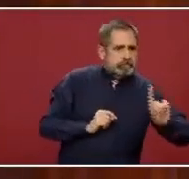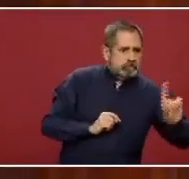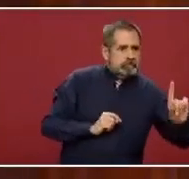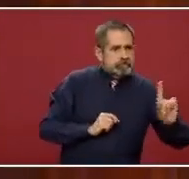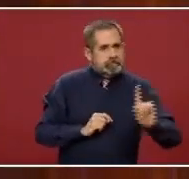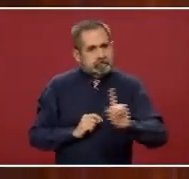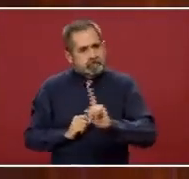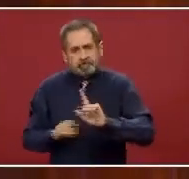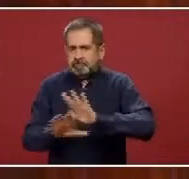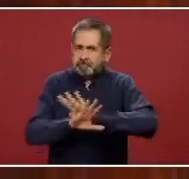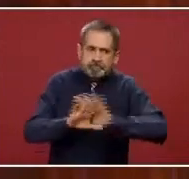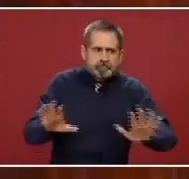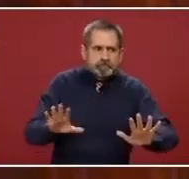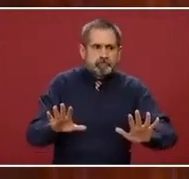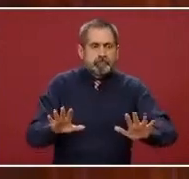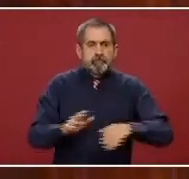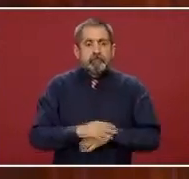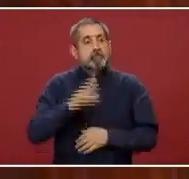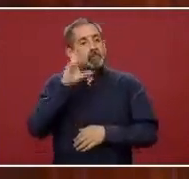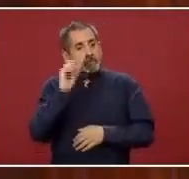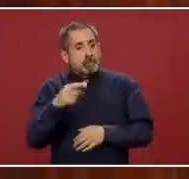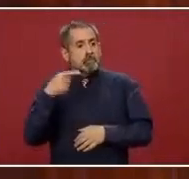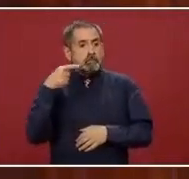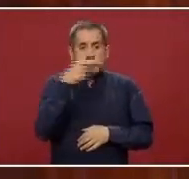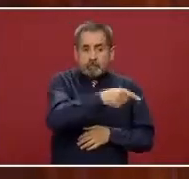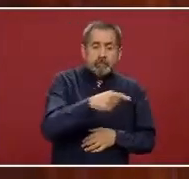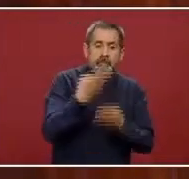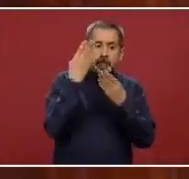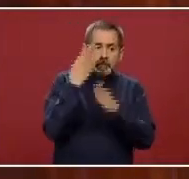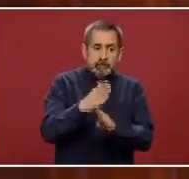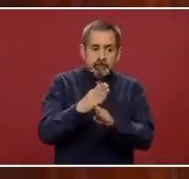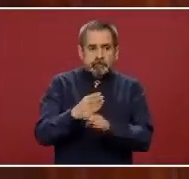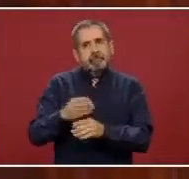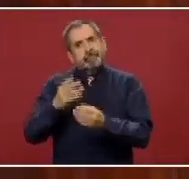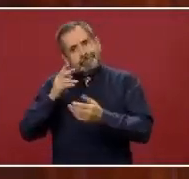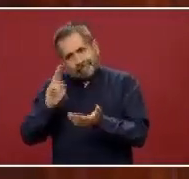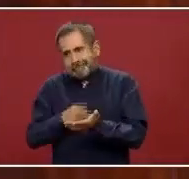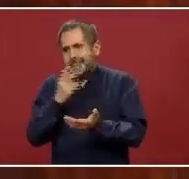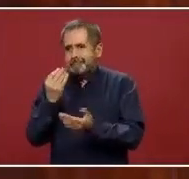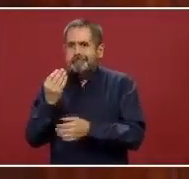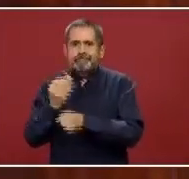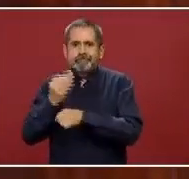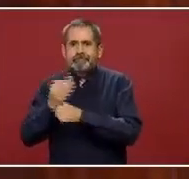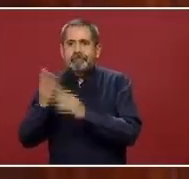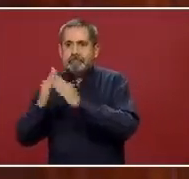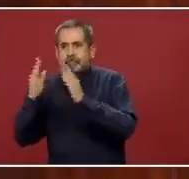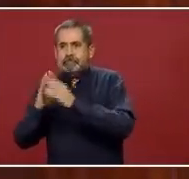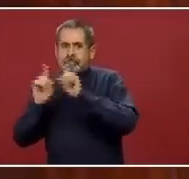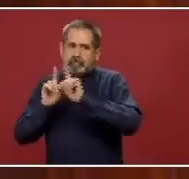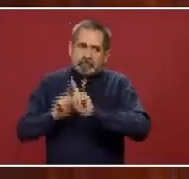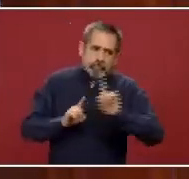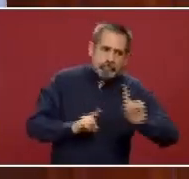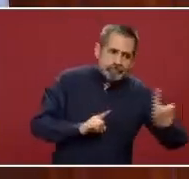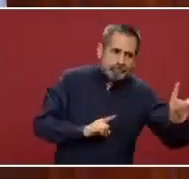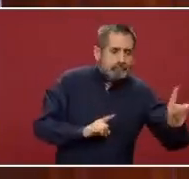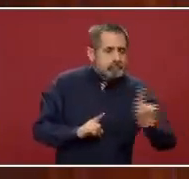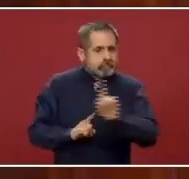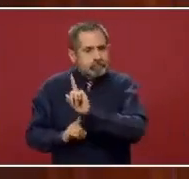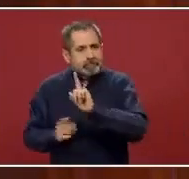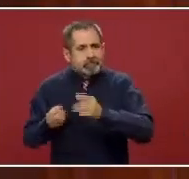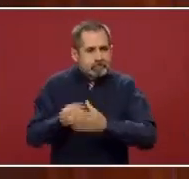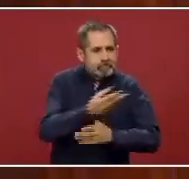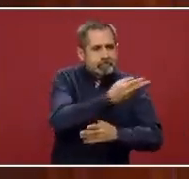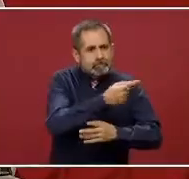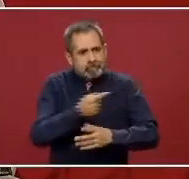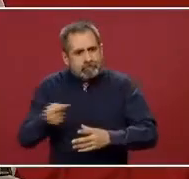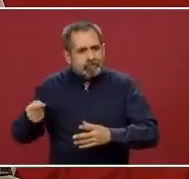Tercero, ir al banco a cobrar su incapacidad. 4, regresarse a su casa a mantenerse en reposo. Entonces, si estamos diciendo,